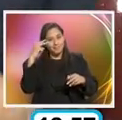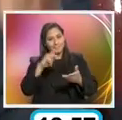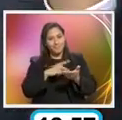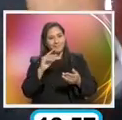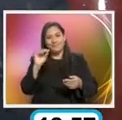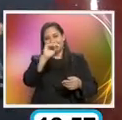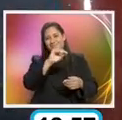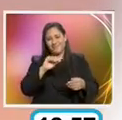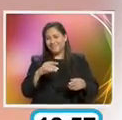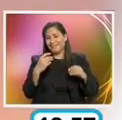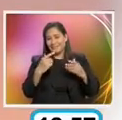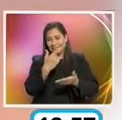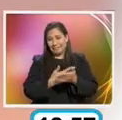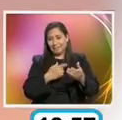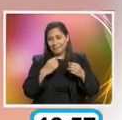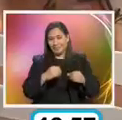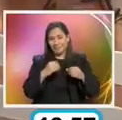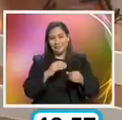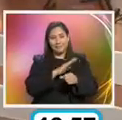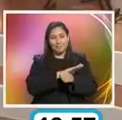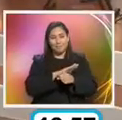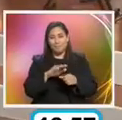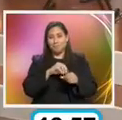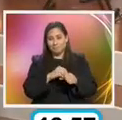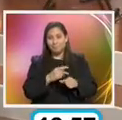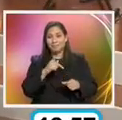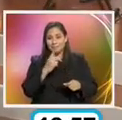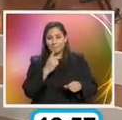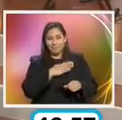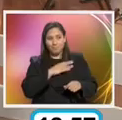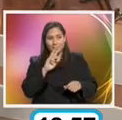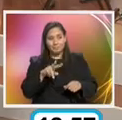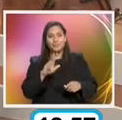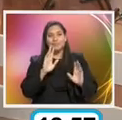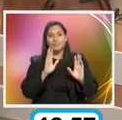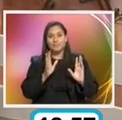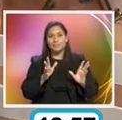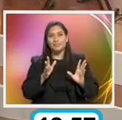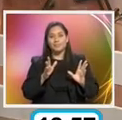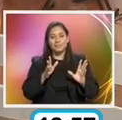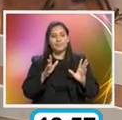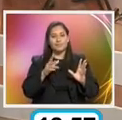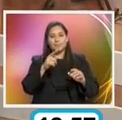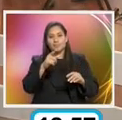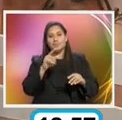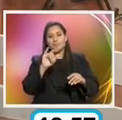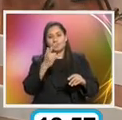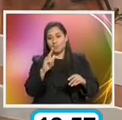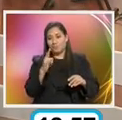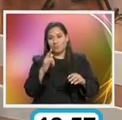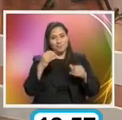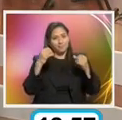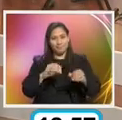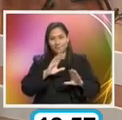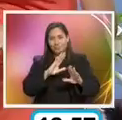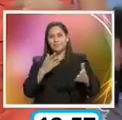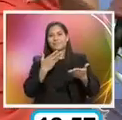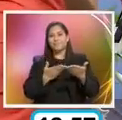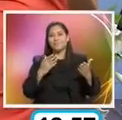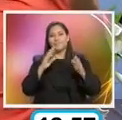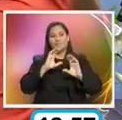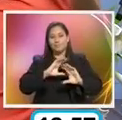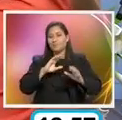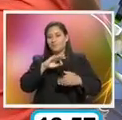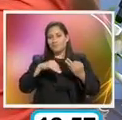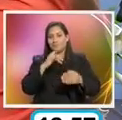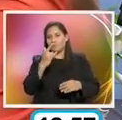vez y bueno. Es una tenemos agenda mucha- Y así, interminable. Pero qué bueno de verdad que ya tengan pues gran parte de julio ya cubierto con Sí. presentaciones. Todo